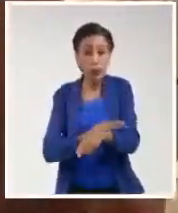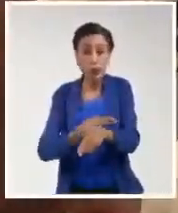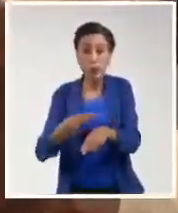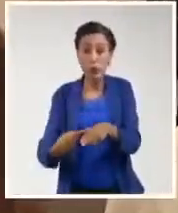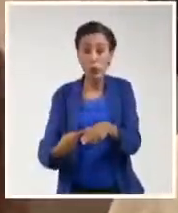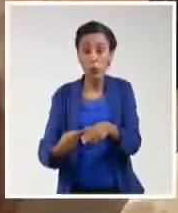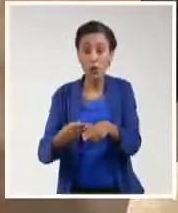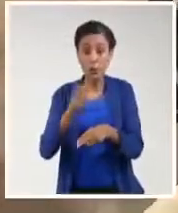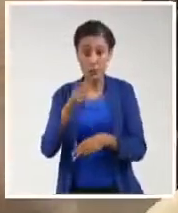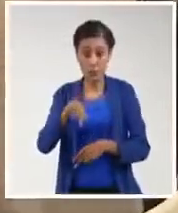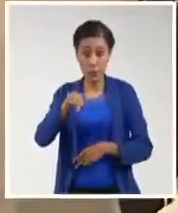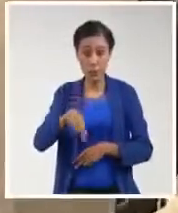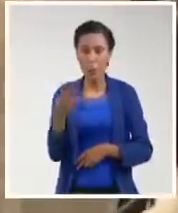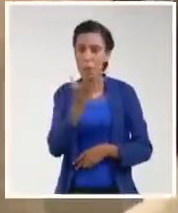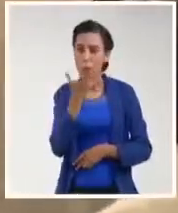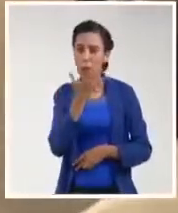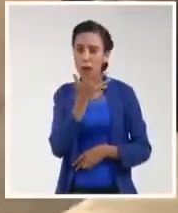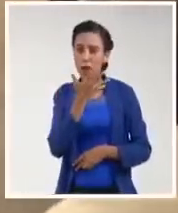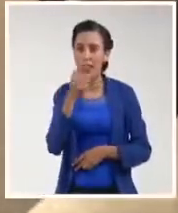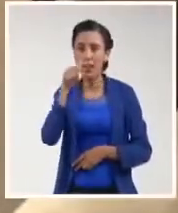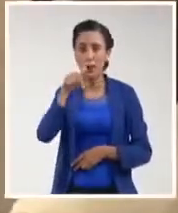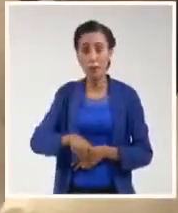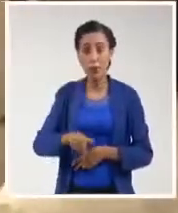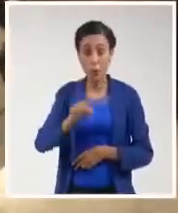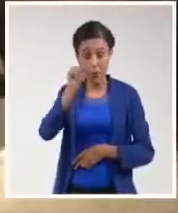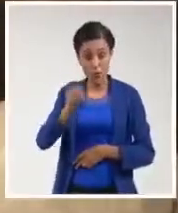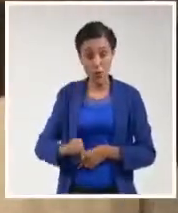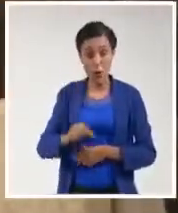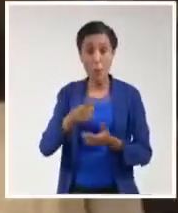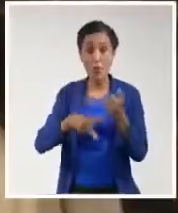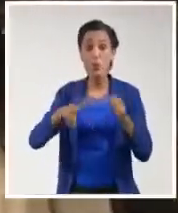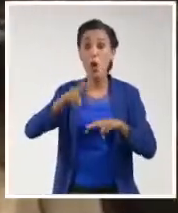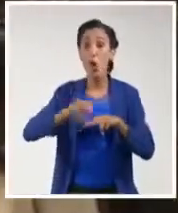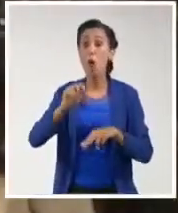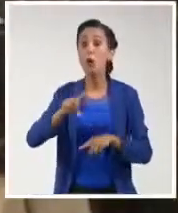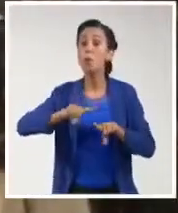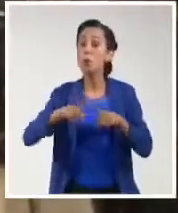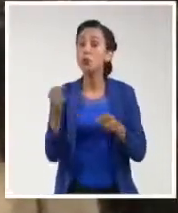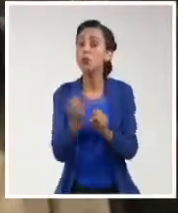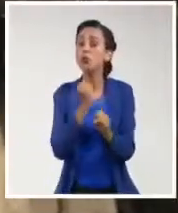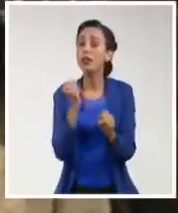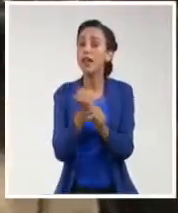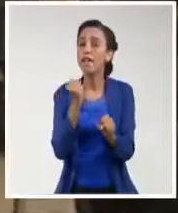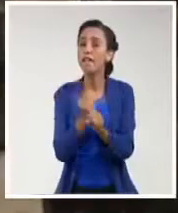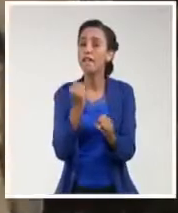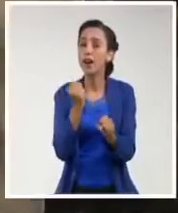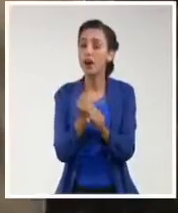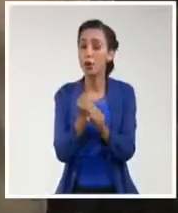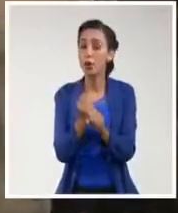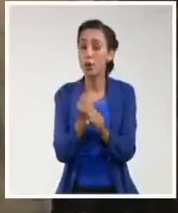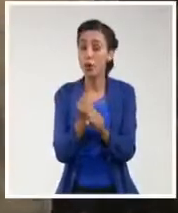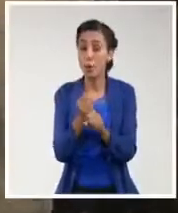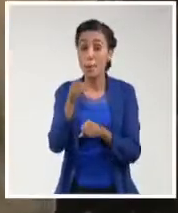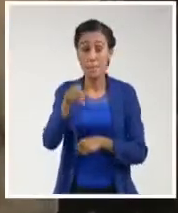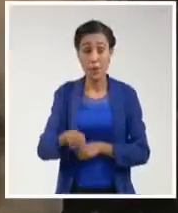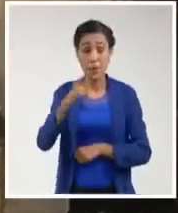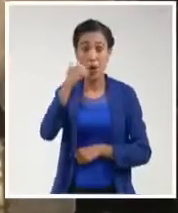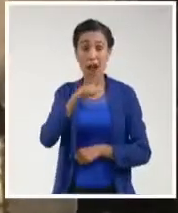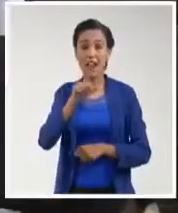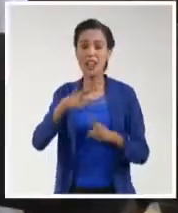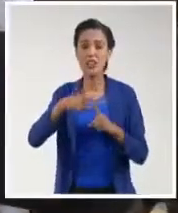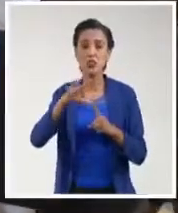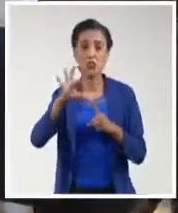fue para Ernel Pérez Concepción de la provincia de Holguín por su obra Calixto García en la Guerra Grande, de ediciones